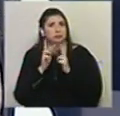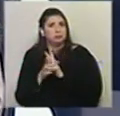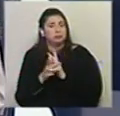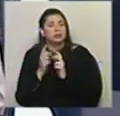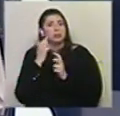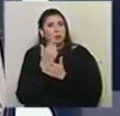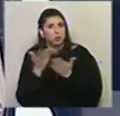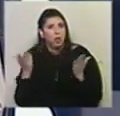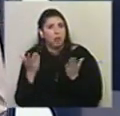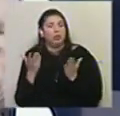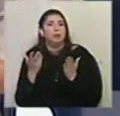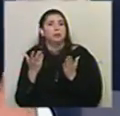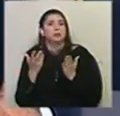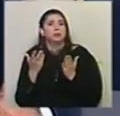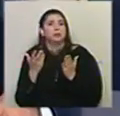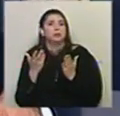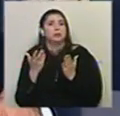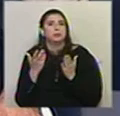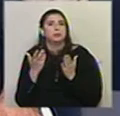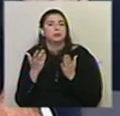demostrada que